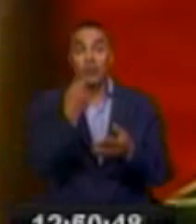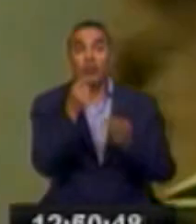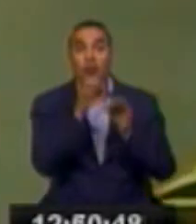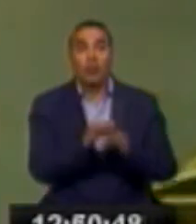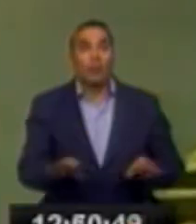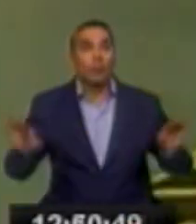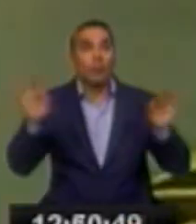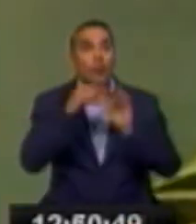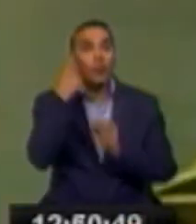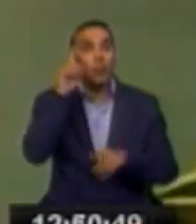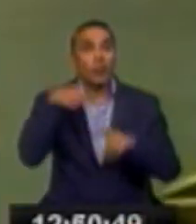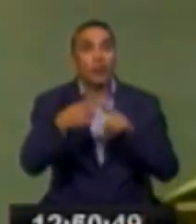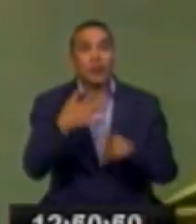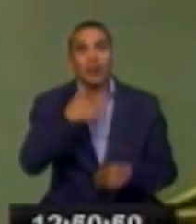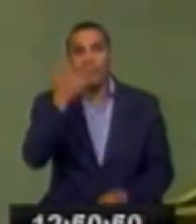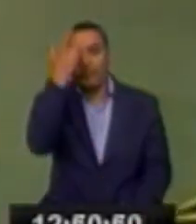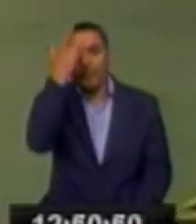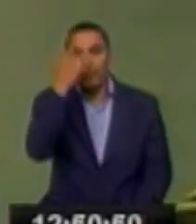esta enfermedad catastrófica.